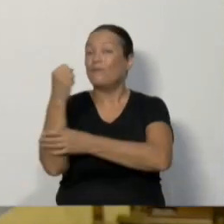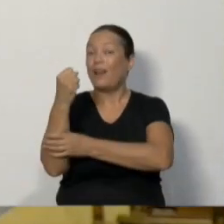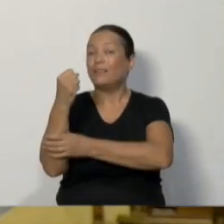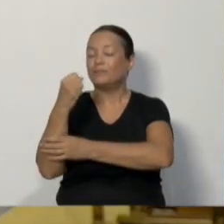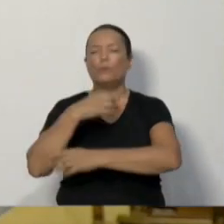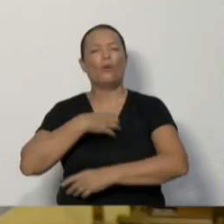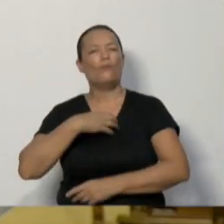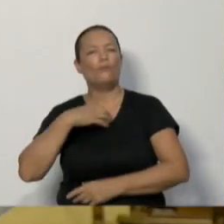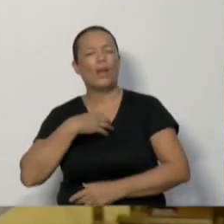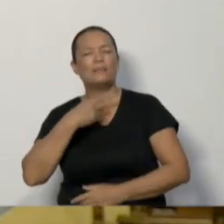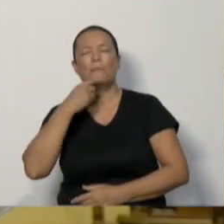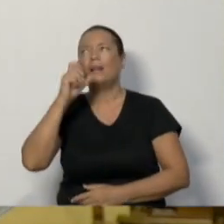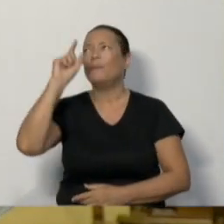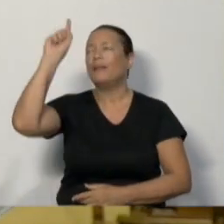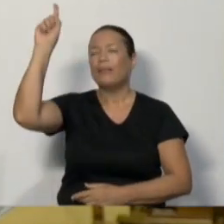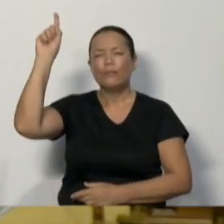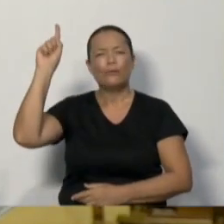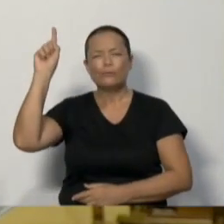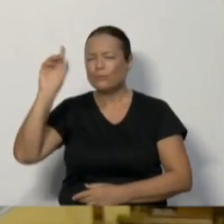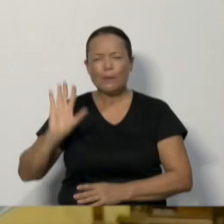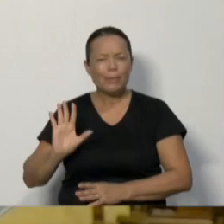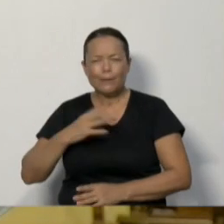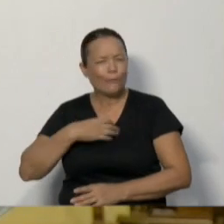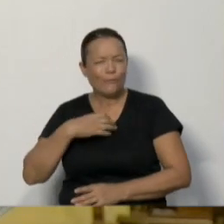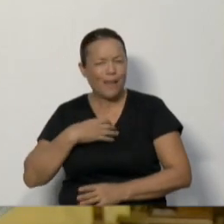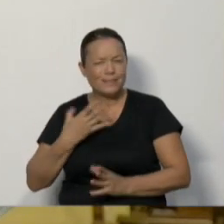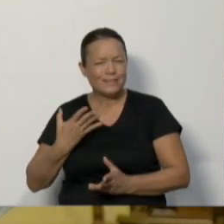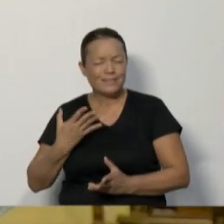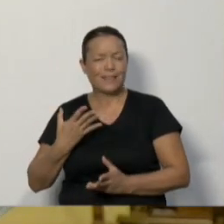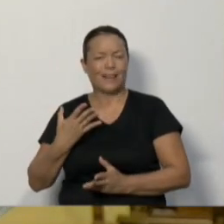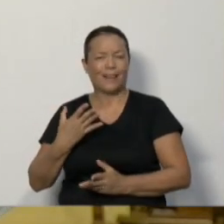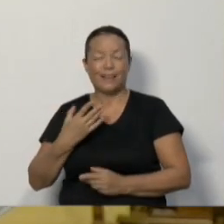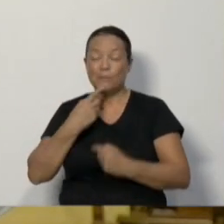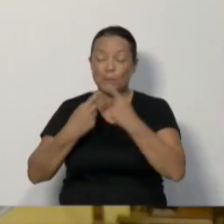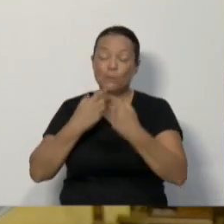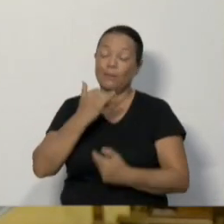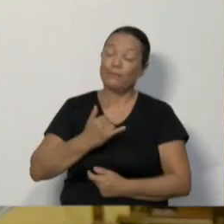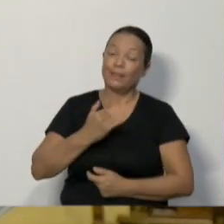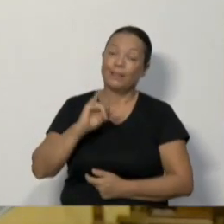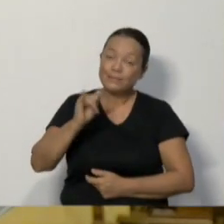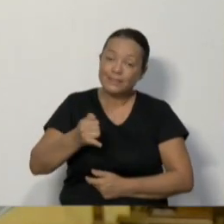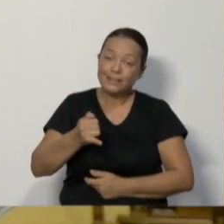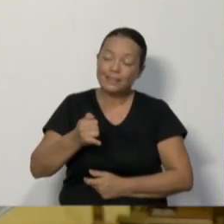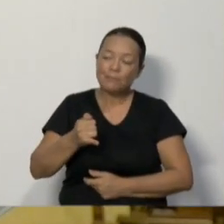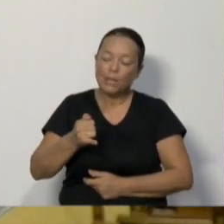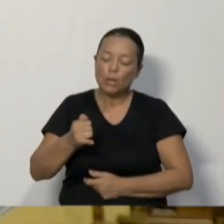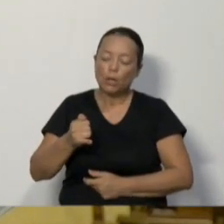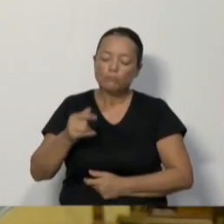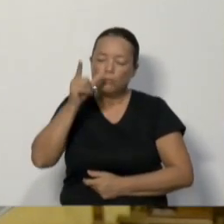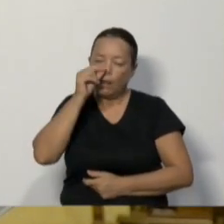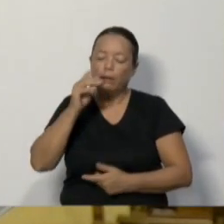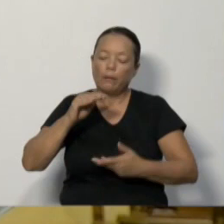tuvo confianza en la palabra de Dios. Y por eso, a pesar de todas sus preguntas, cargó